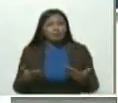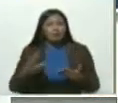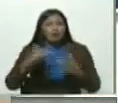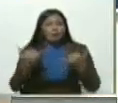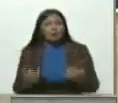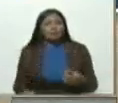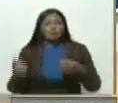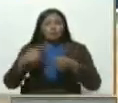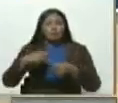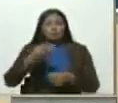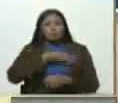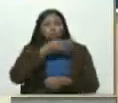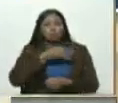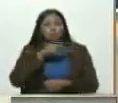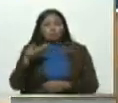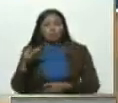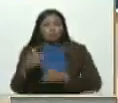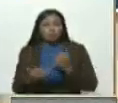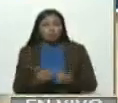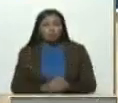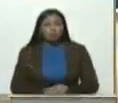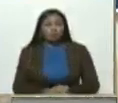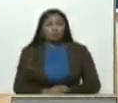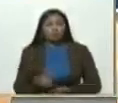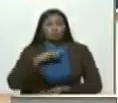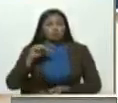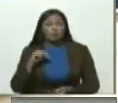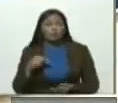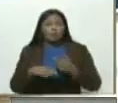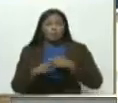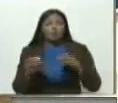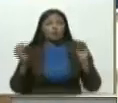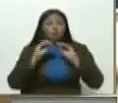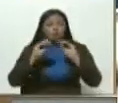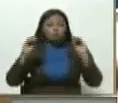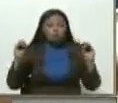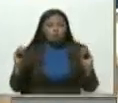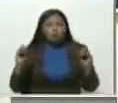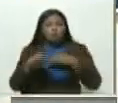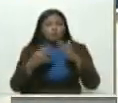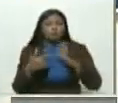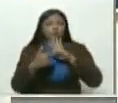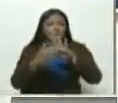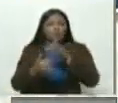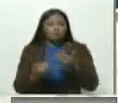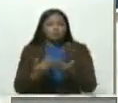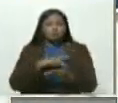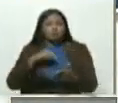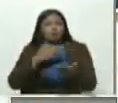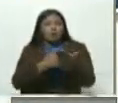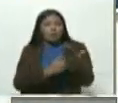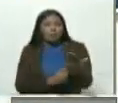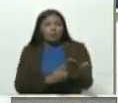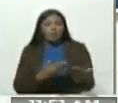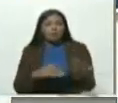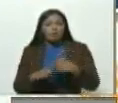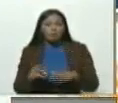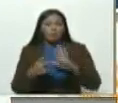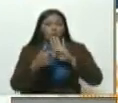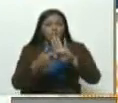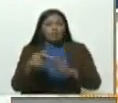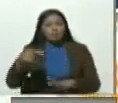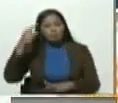incorporan de la sociedad civil. Esa convocatoria de postulación, como dije anteriormente, va a salir el